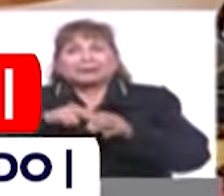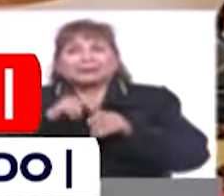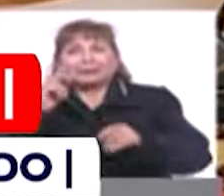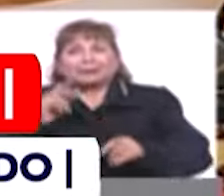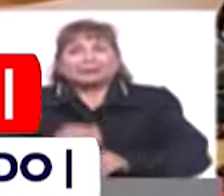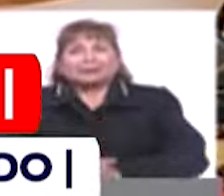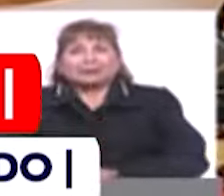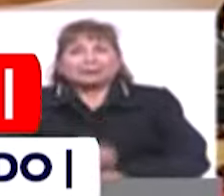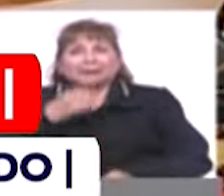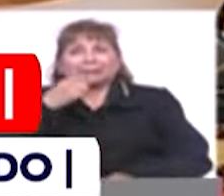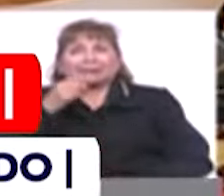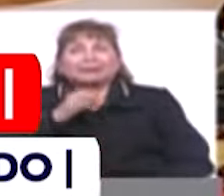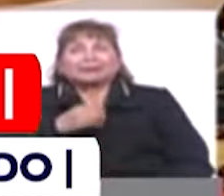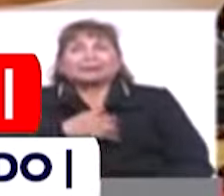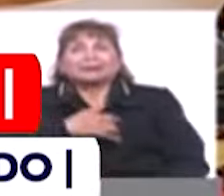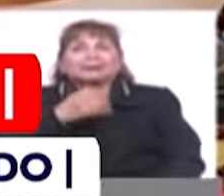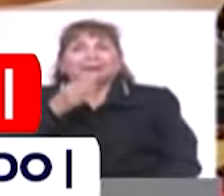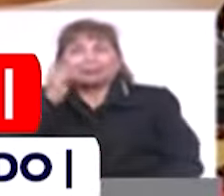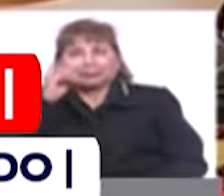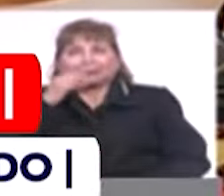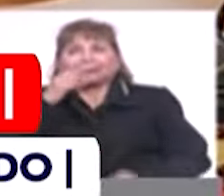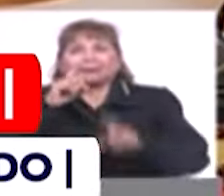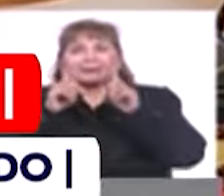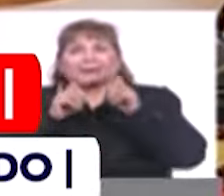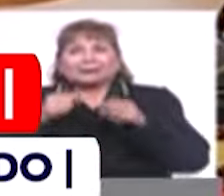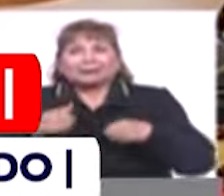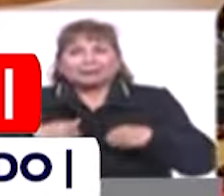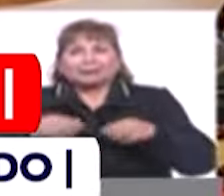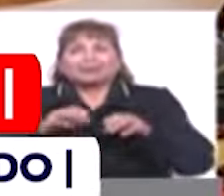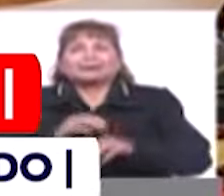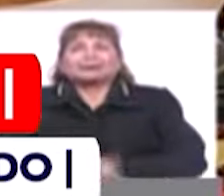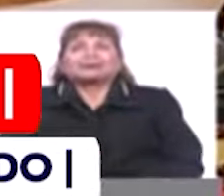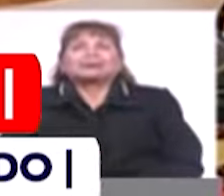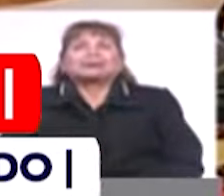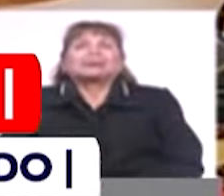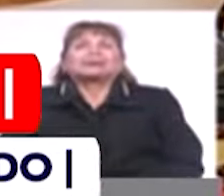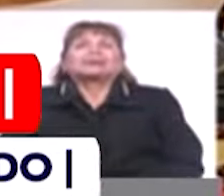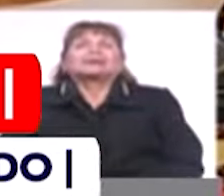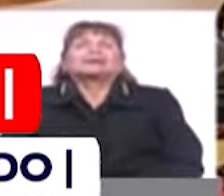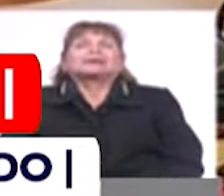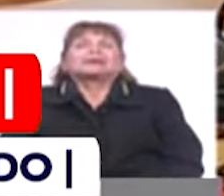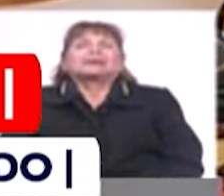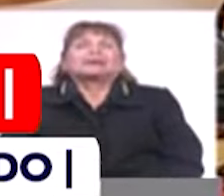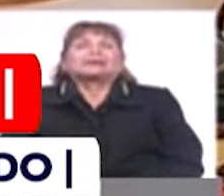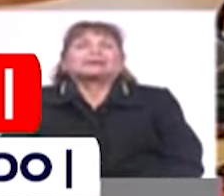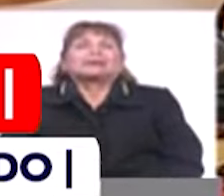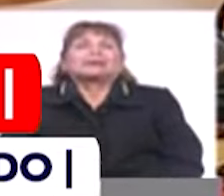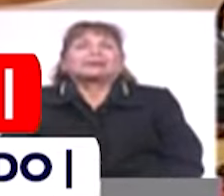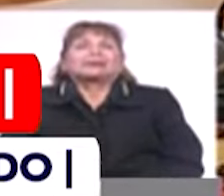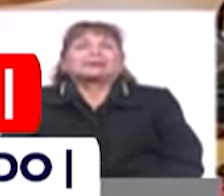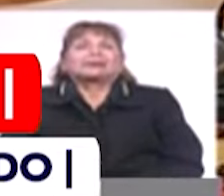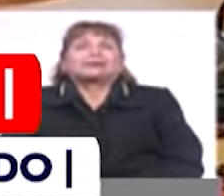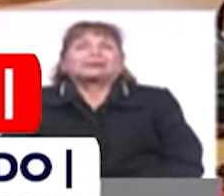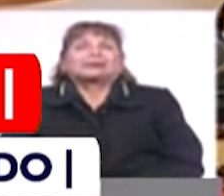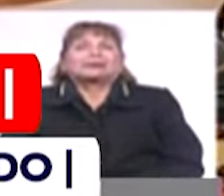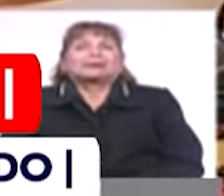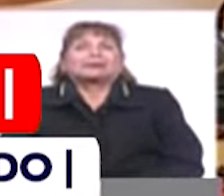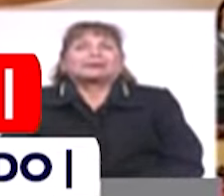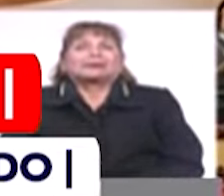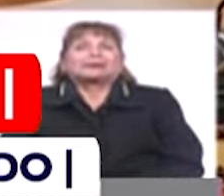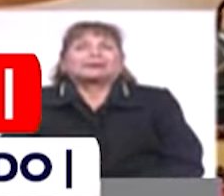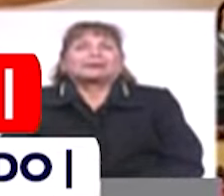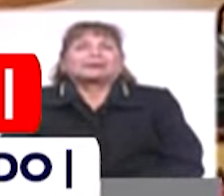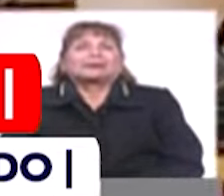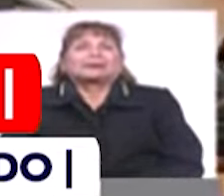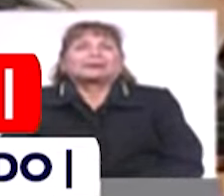he realizado presidente Qué palabra es la que tengo que retirar es lo que quiero que precise esp